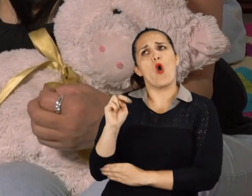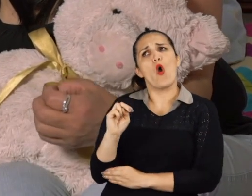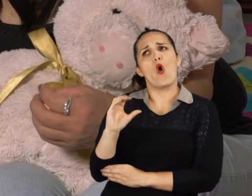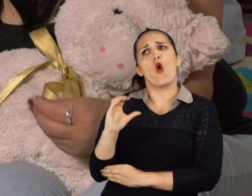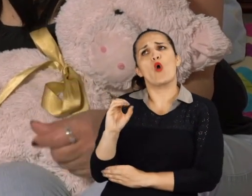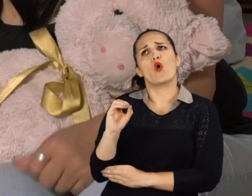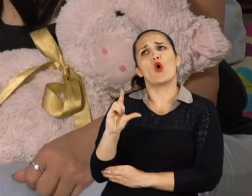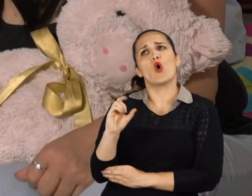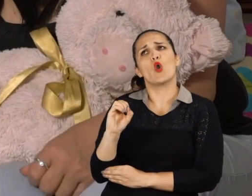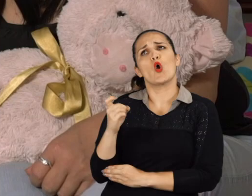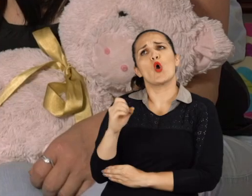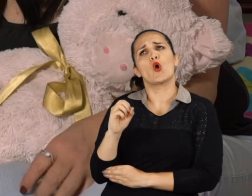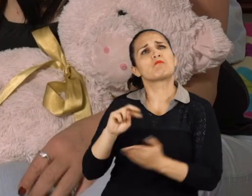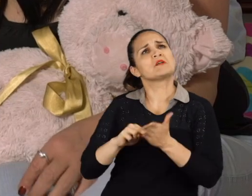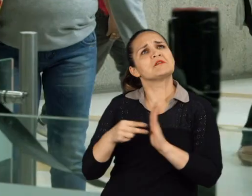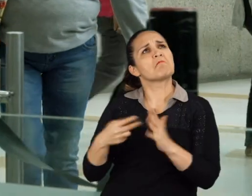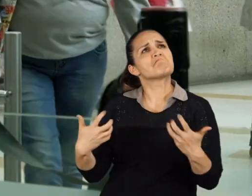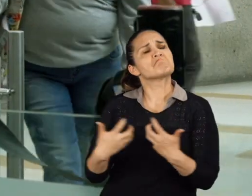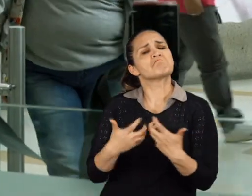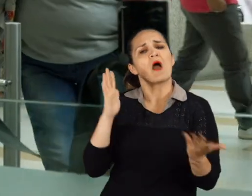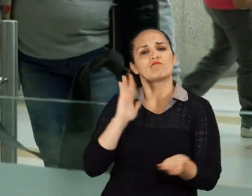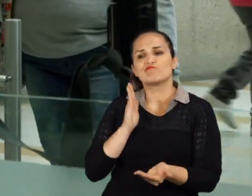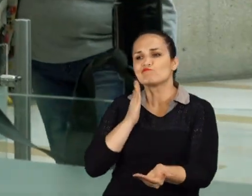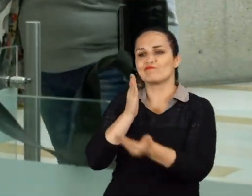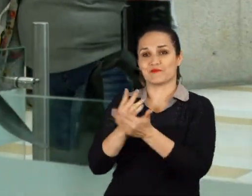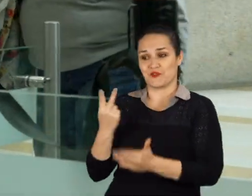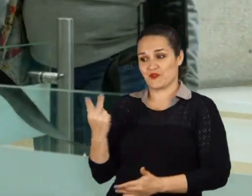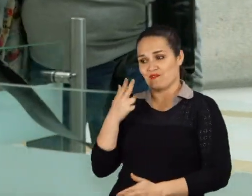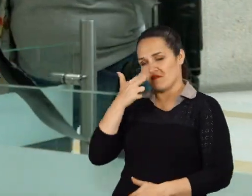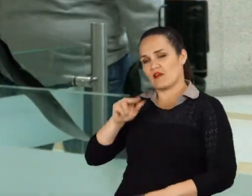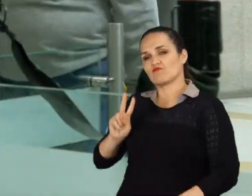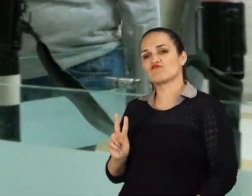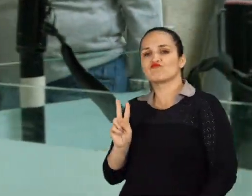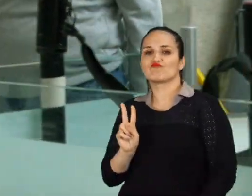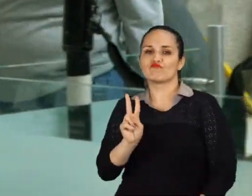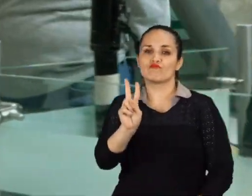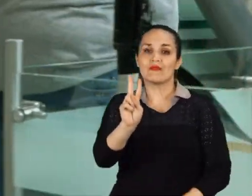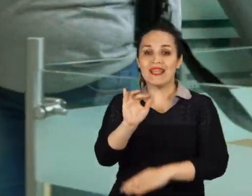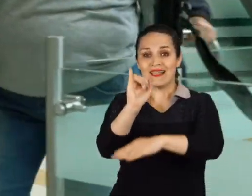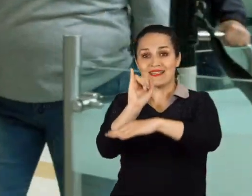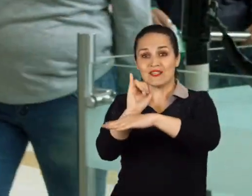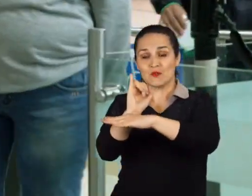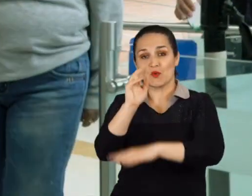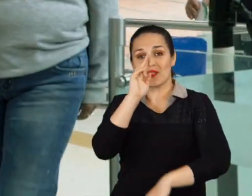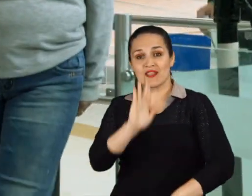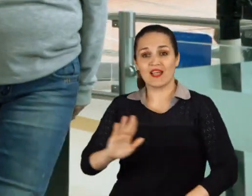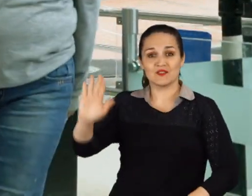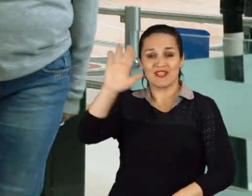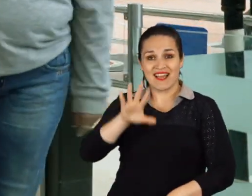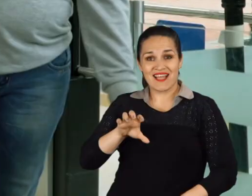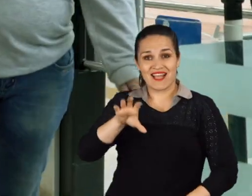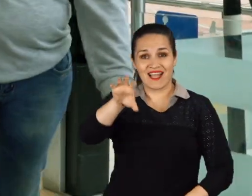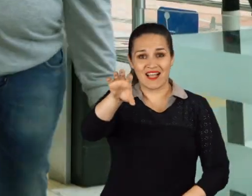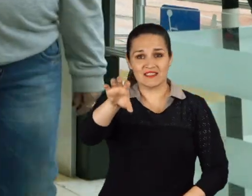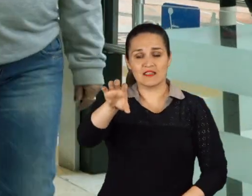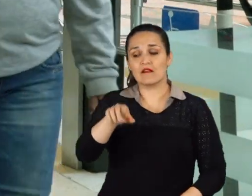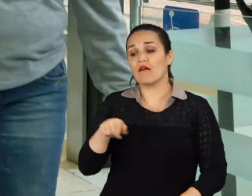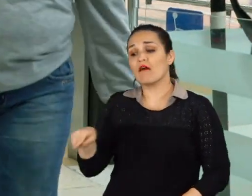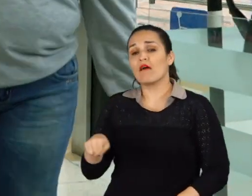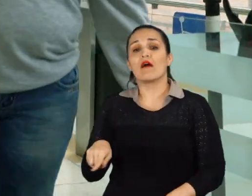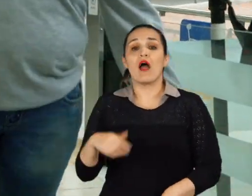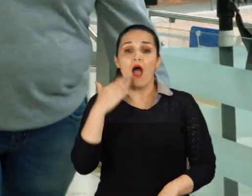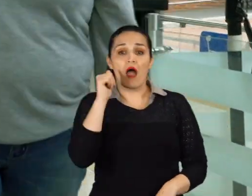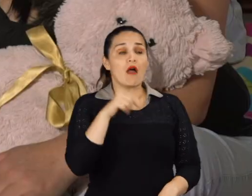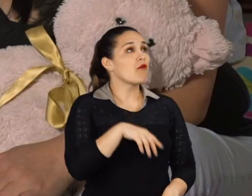al Instituto Nacional de Cancerología, y ella con la inocencia le dijo al doctor, doctor, ¿será que me tienen que amputar